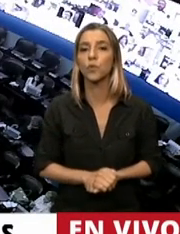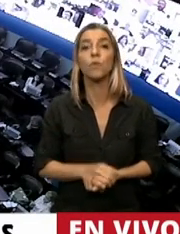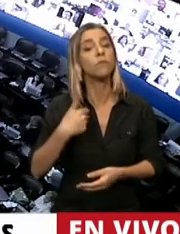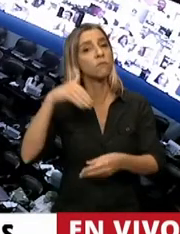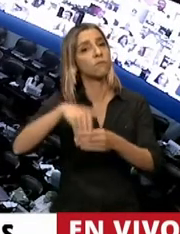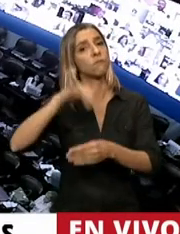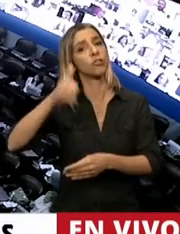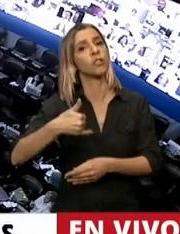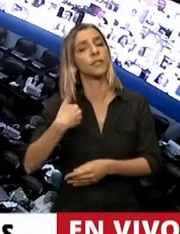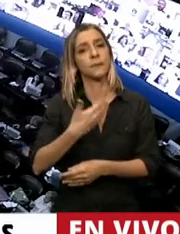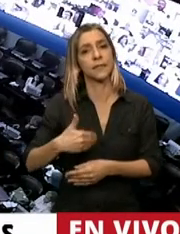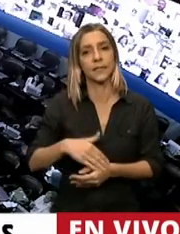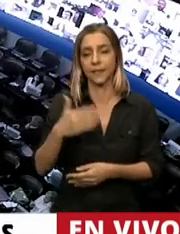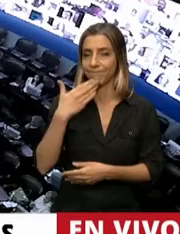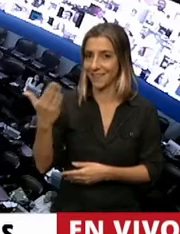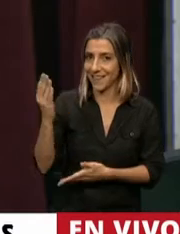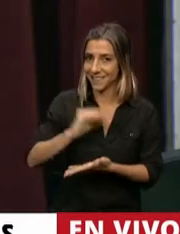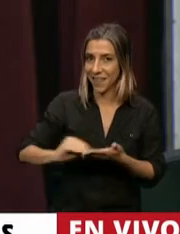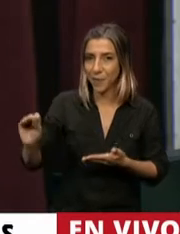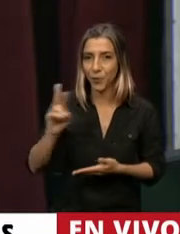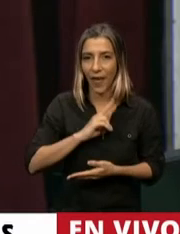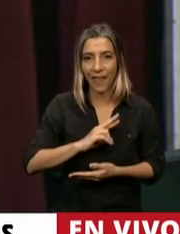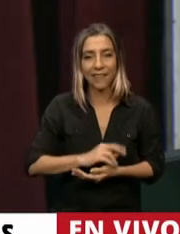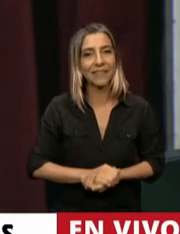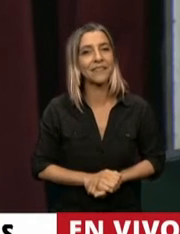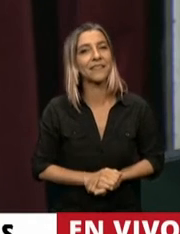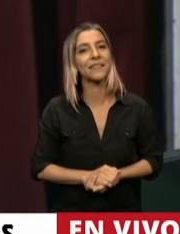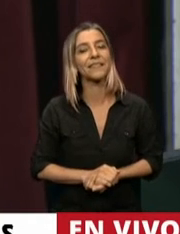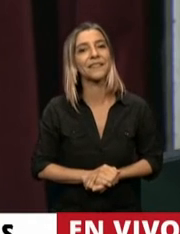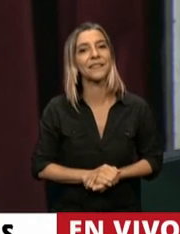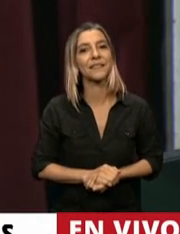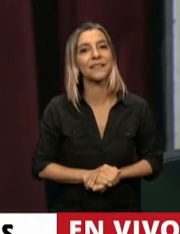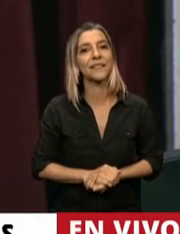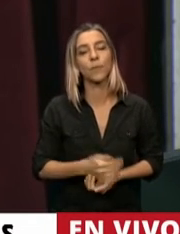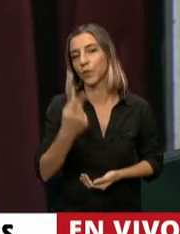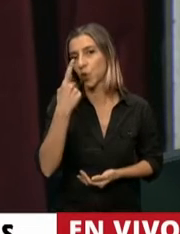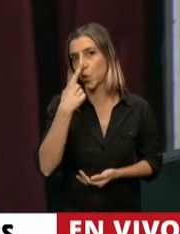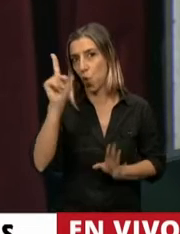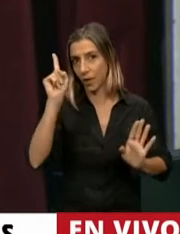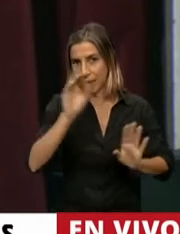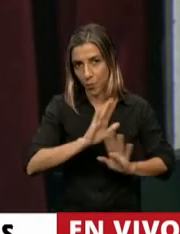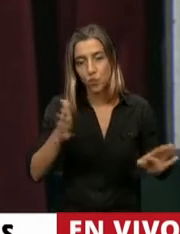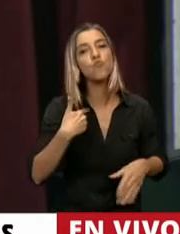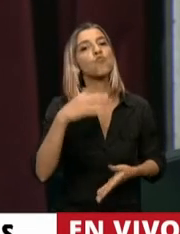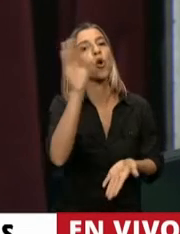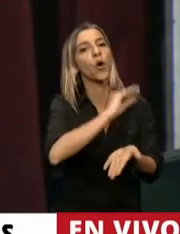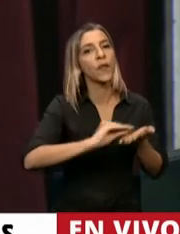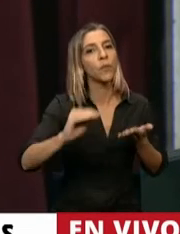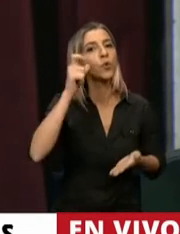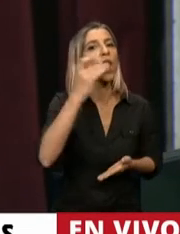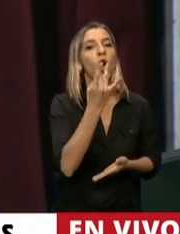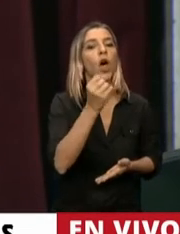afirmativo presidente gracias diputada y hago el último repaso diputado eduardo